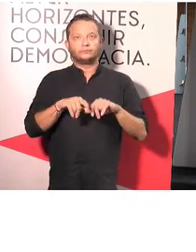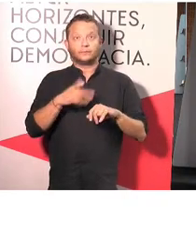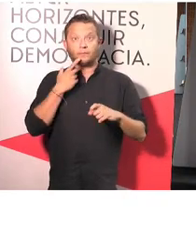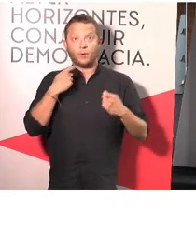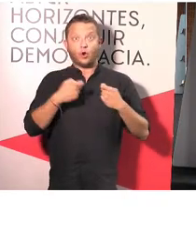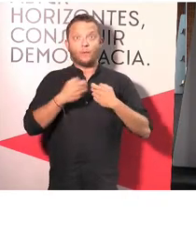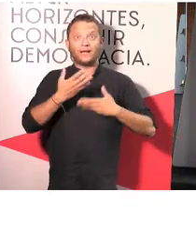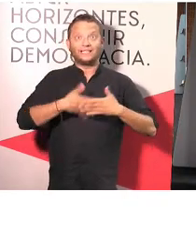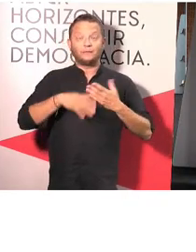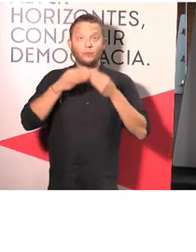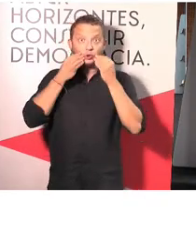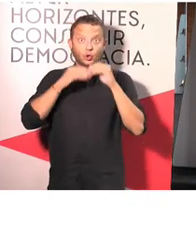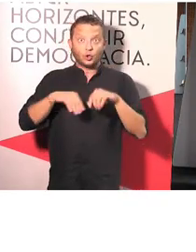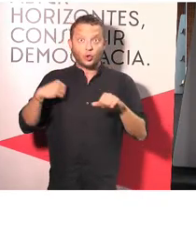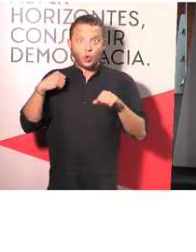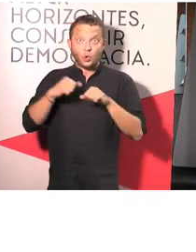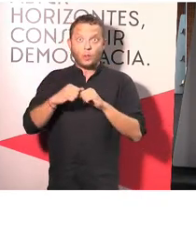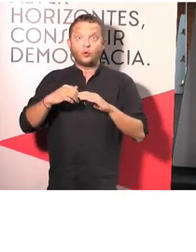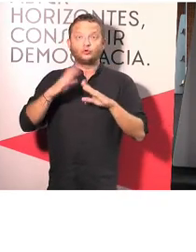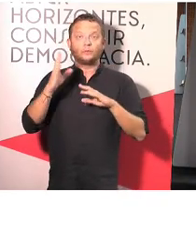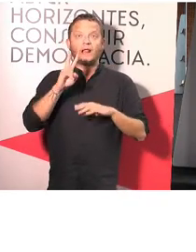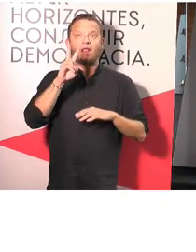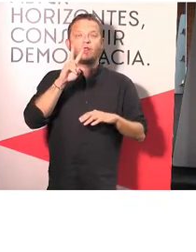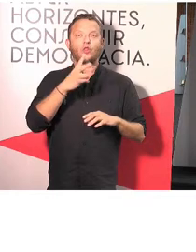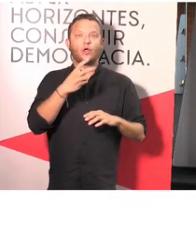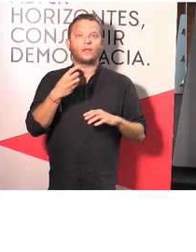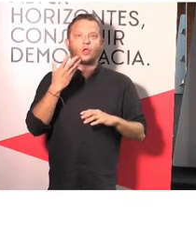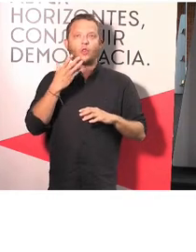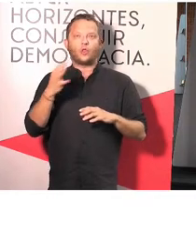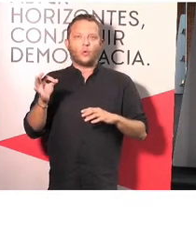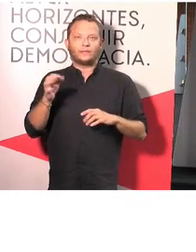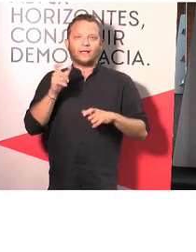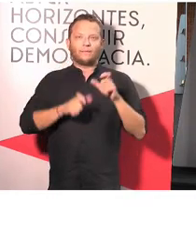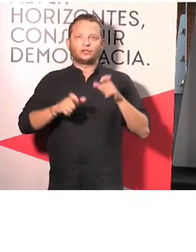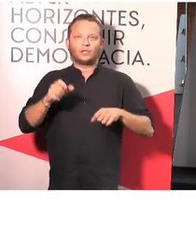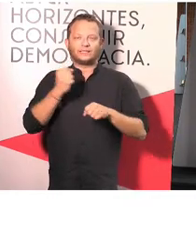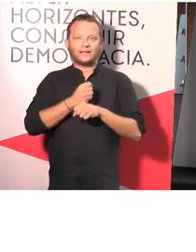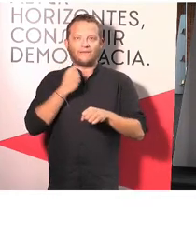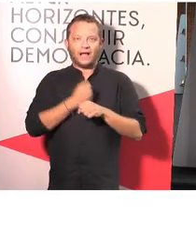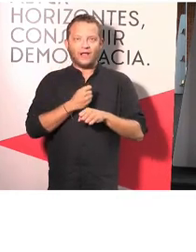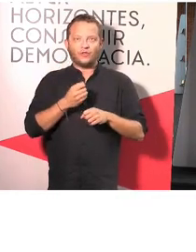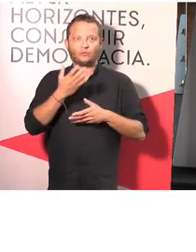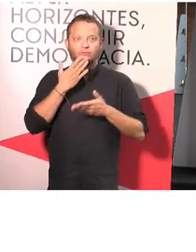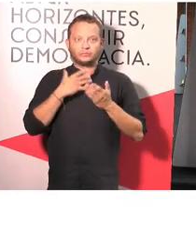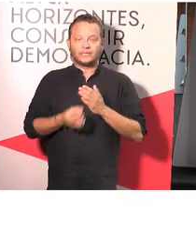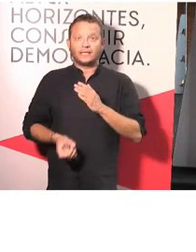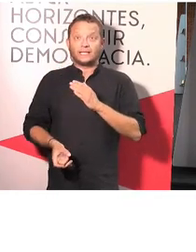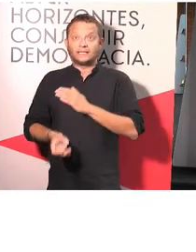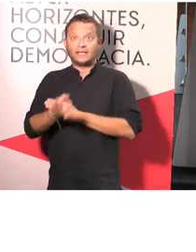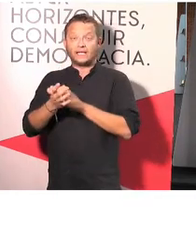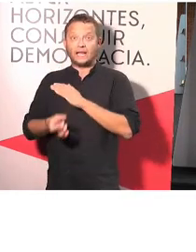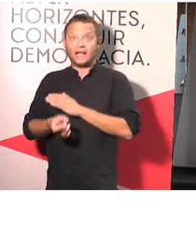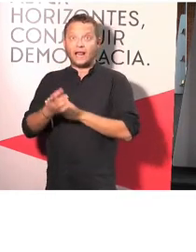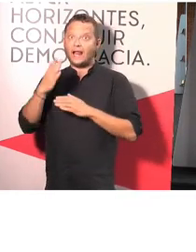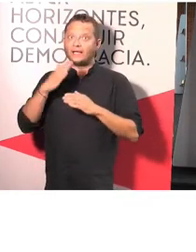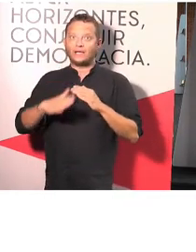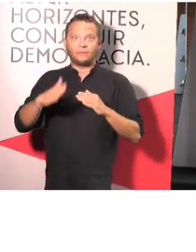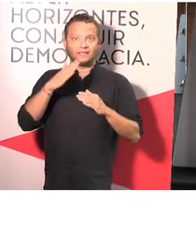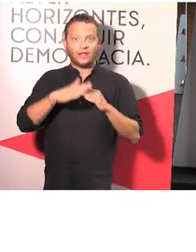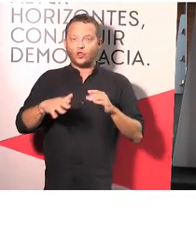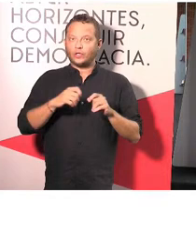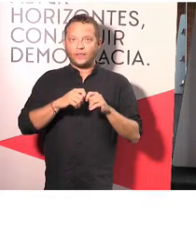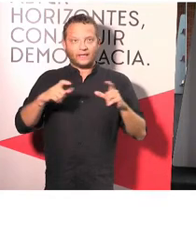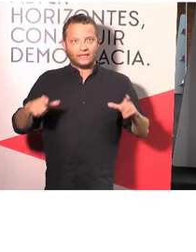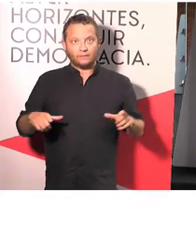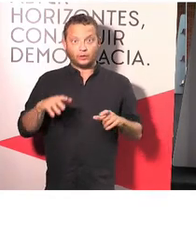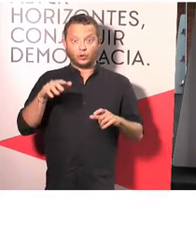el cooperativismo histórico, cuando superas más de 250 personas trabajando en una cooperativa, te genera una serie de limitaciones de